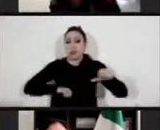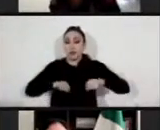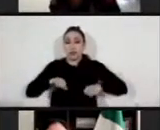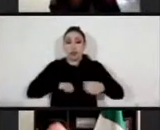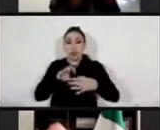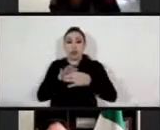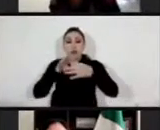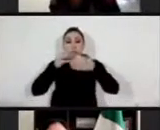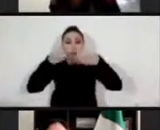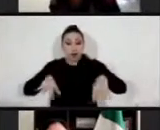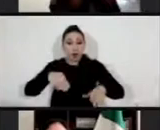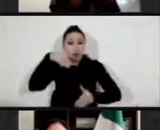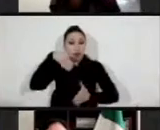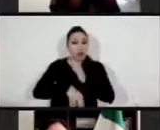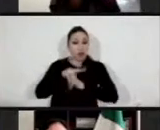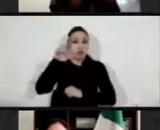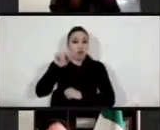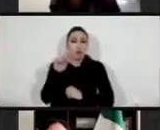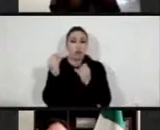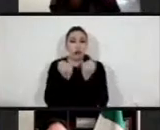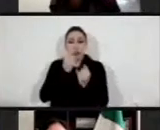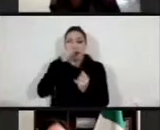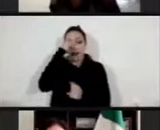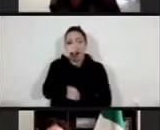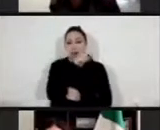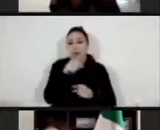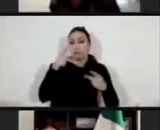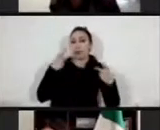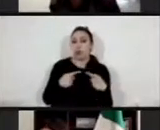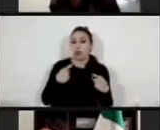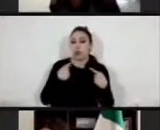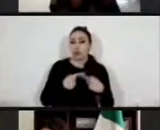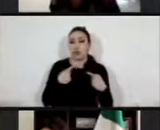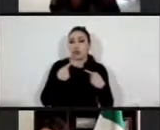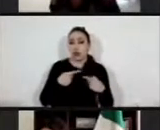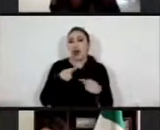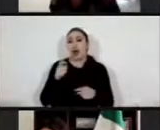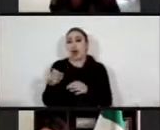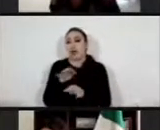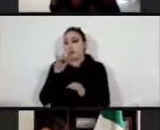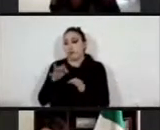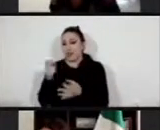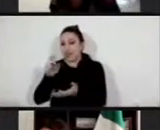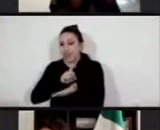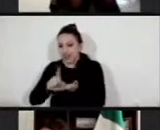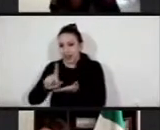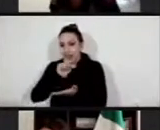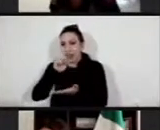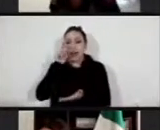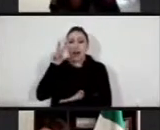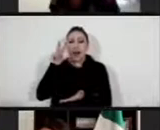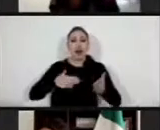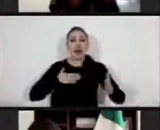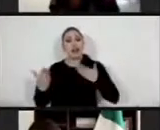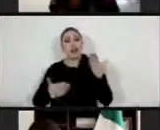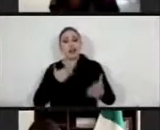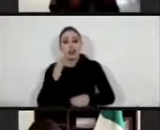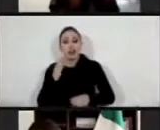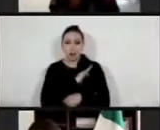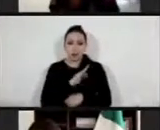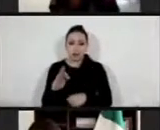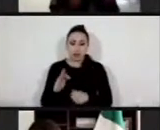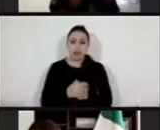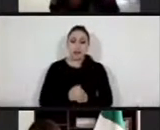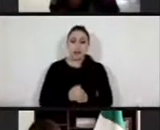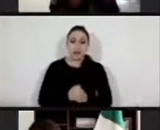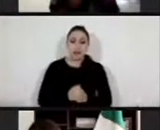y buscando la manera en que la gente también tenga el derecho a disfrutar del arte. Tenemos claro que la suma de esfuerzos